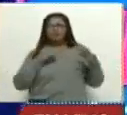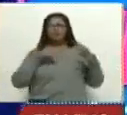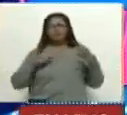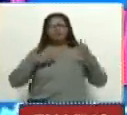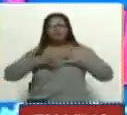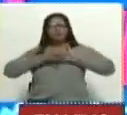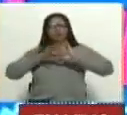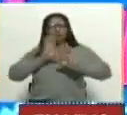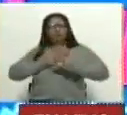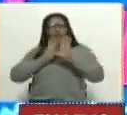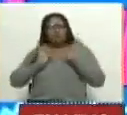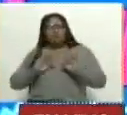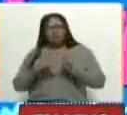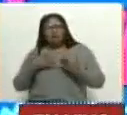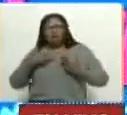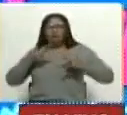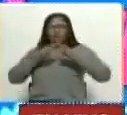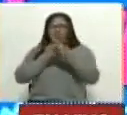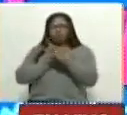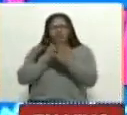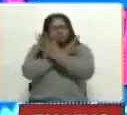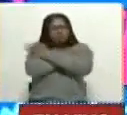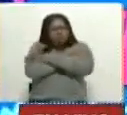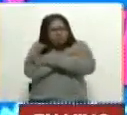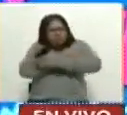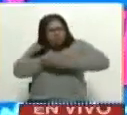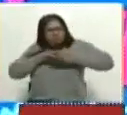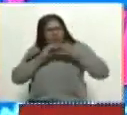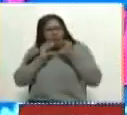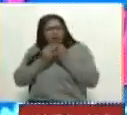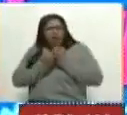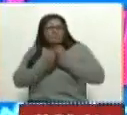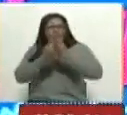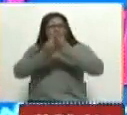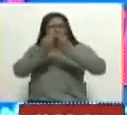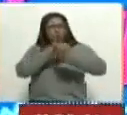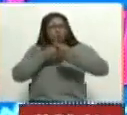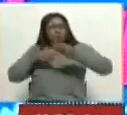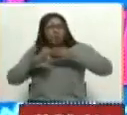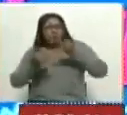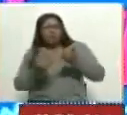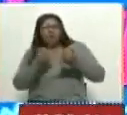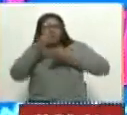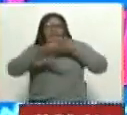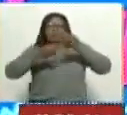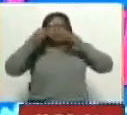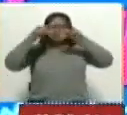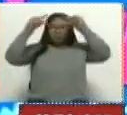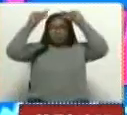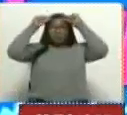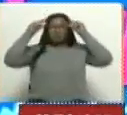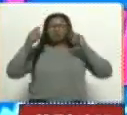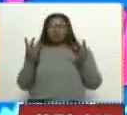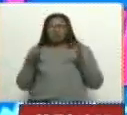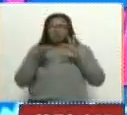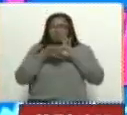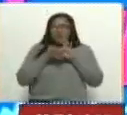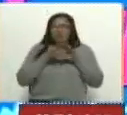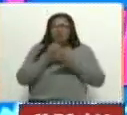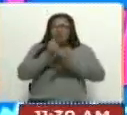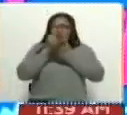latinoamericana es encontrarnos abrazarnos acompañarnos como decía Simón Rodríguez entre ayudarnos